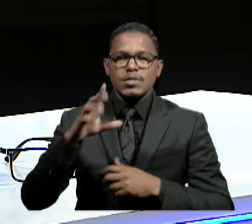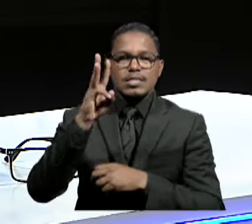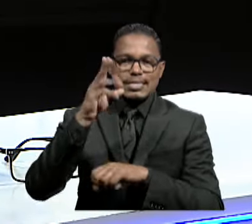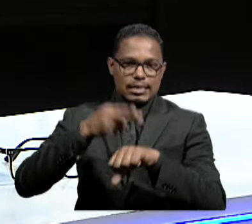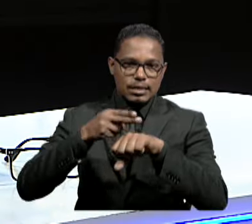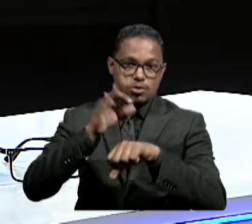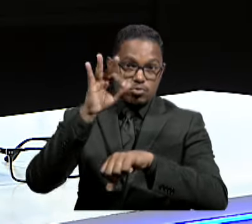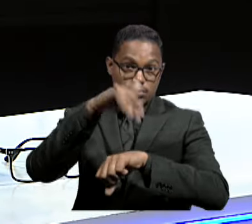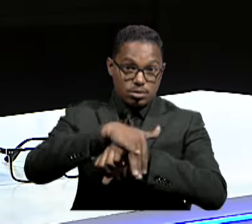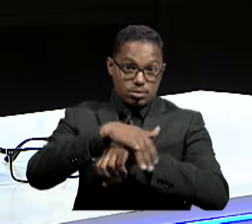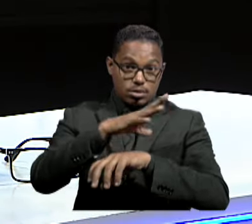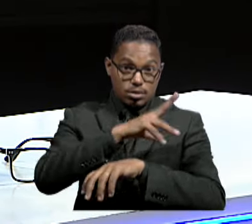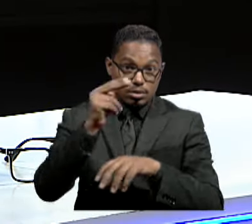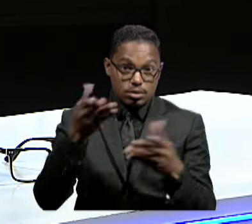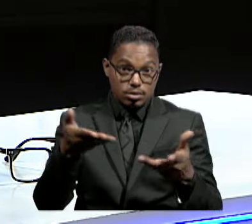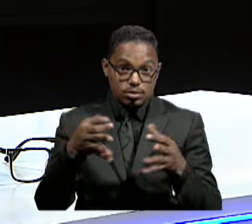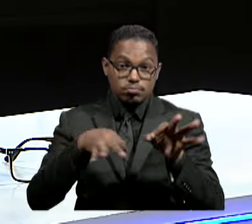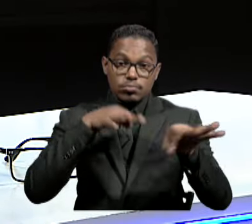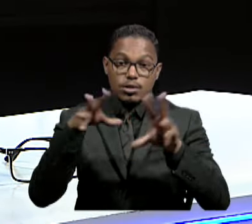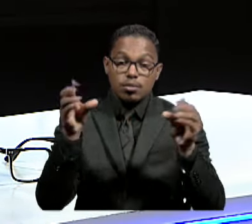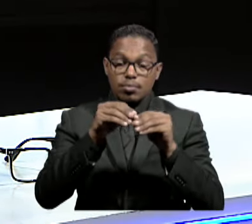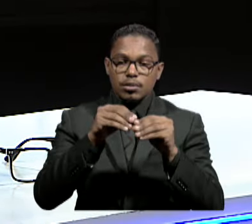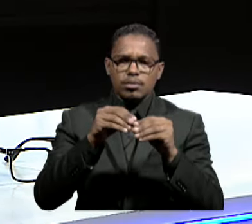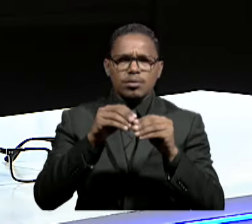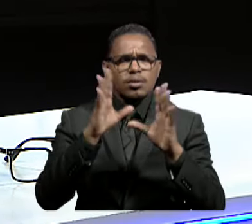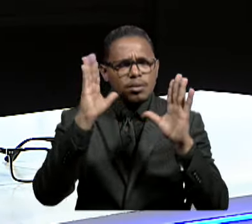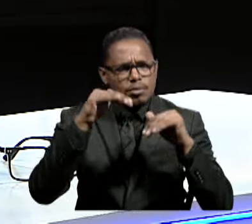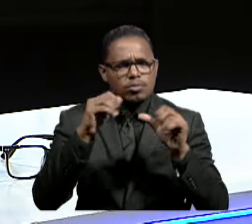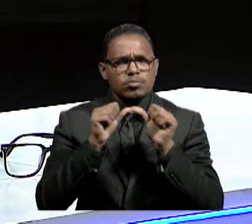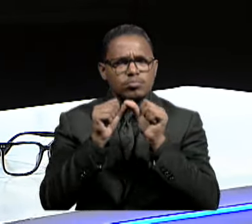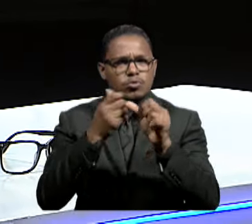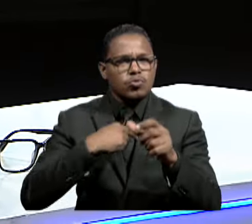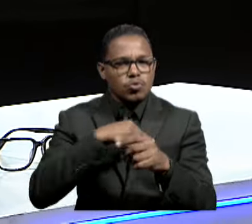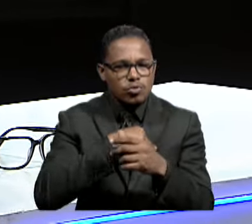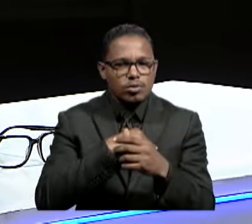la noche en Central de Noticias. Por lo pronto, les invitamos a que mantenga la sintonía. El 4 conecta.